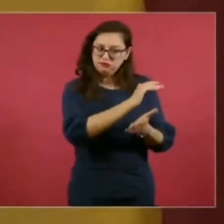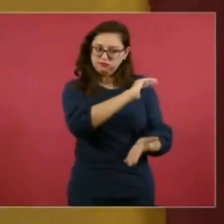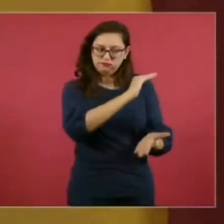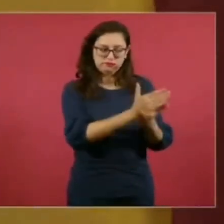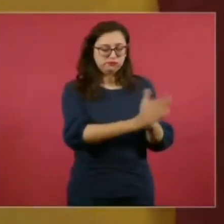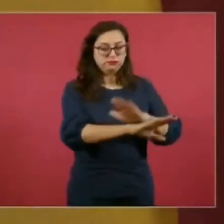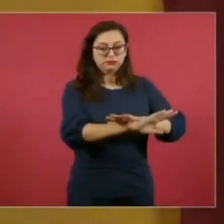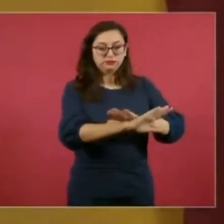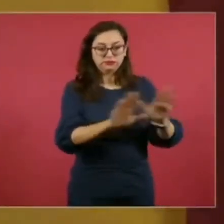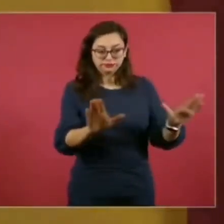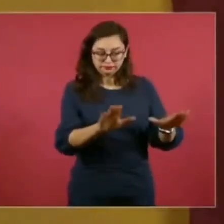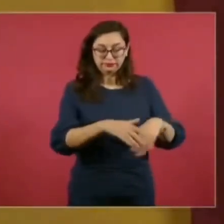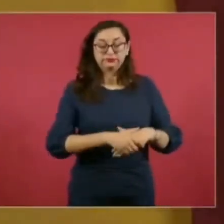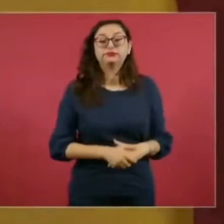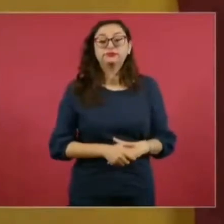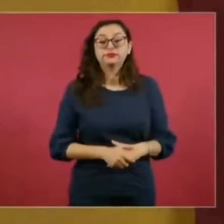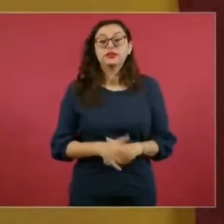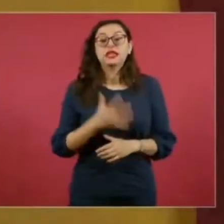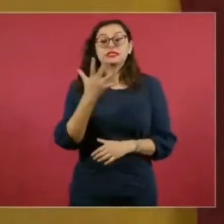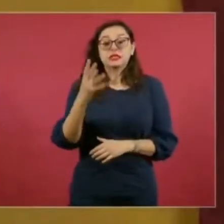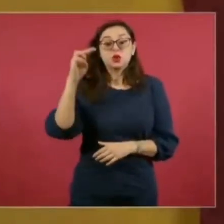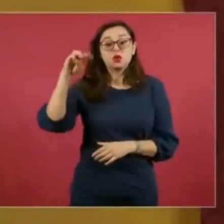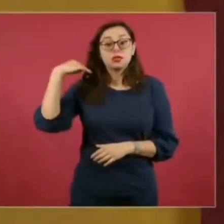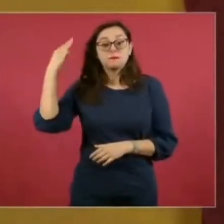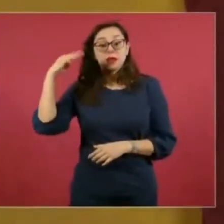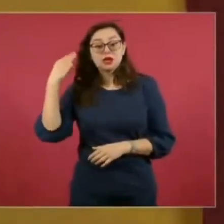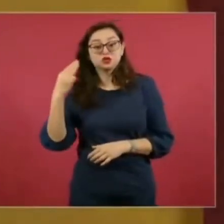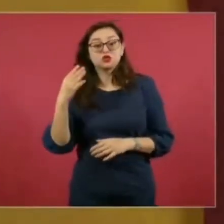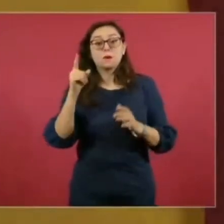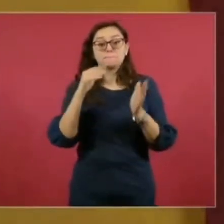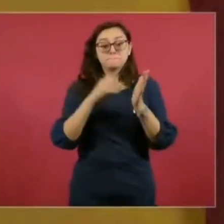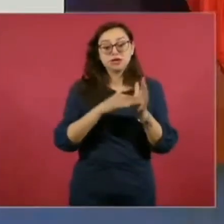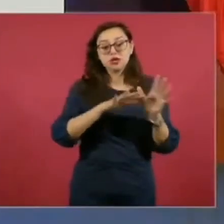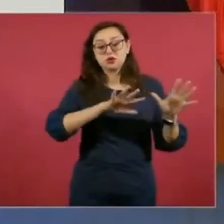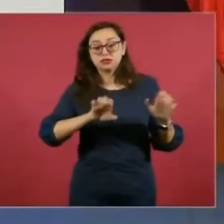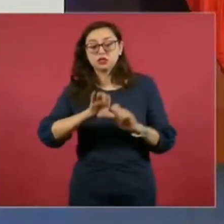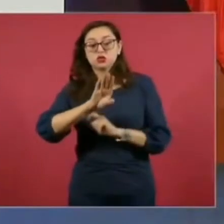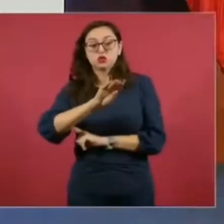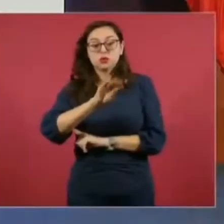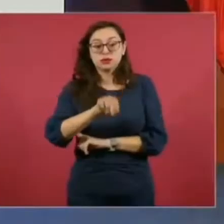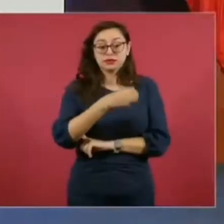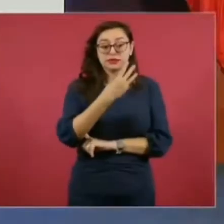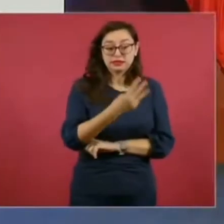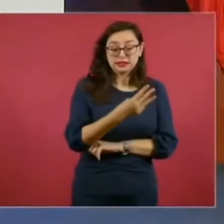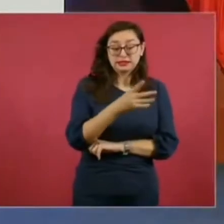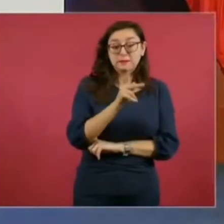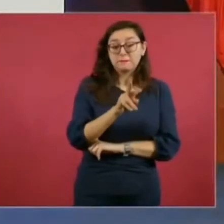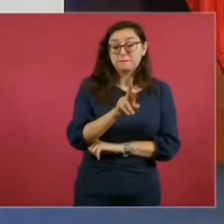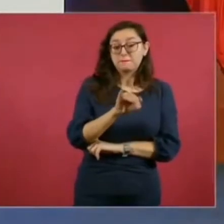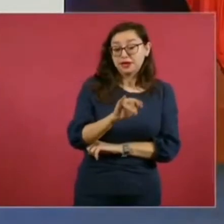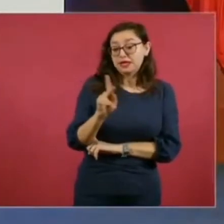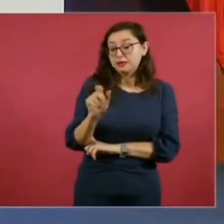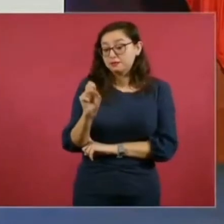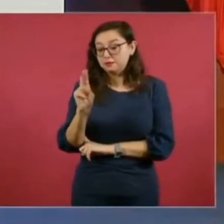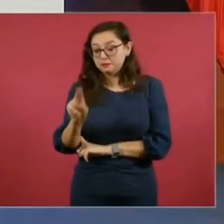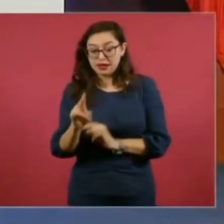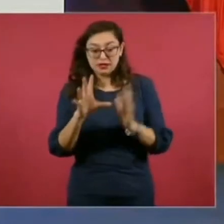de marzo de 1993, el PRI y el PAN aprobaron la reforma al artículo